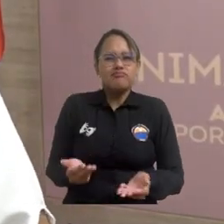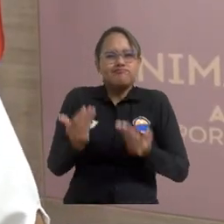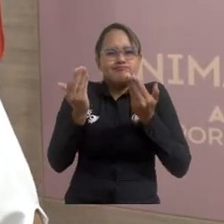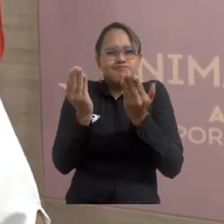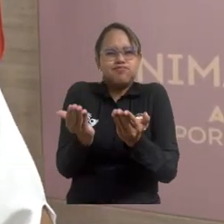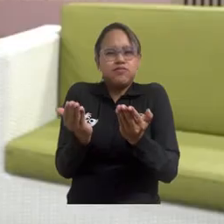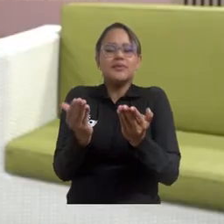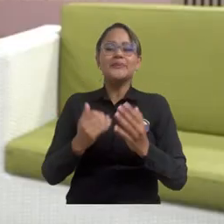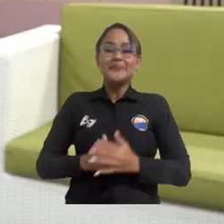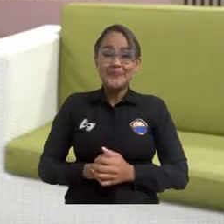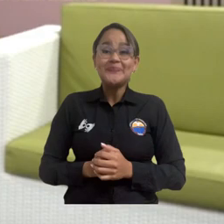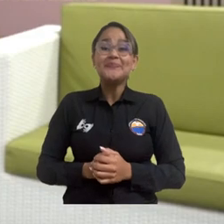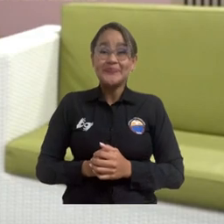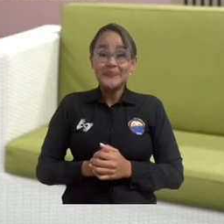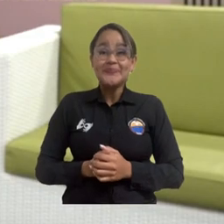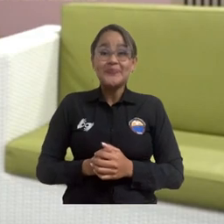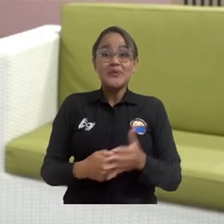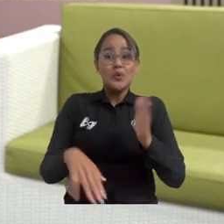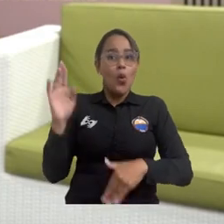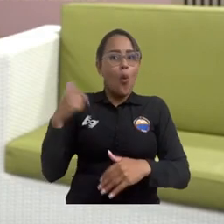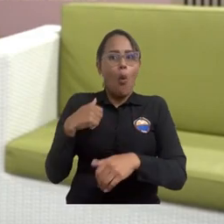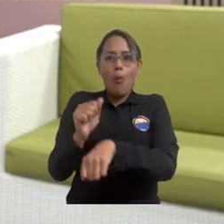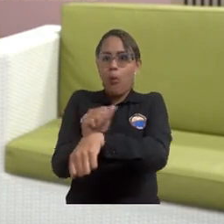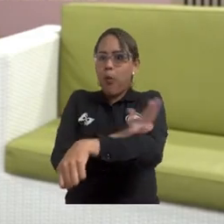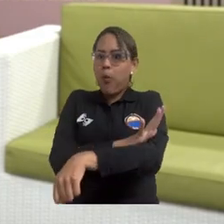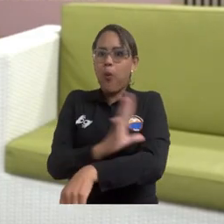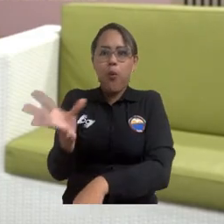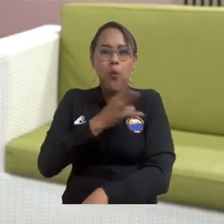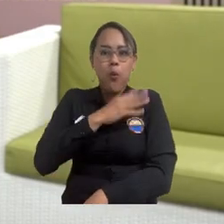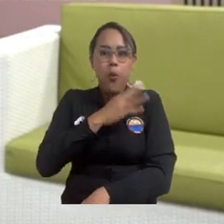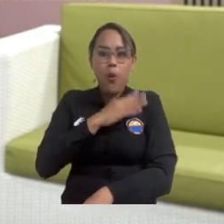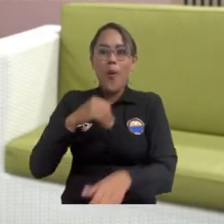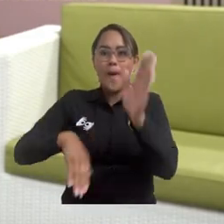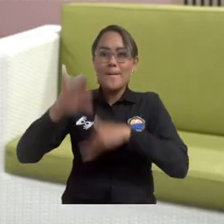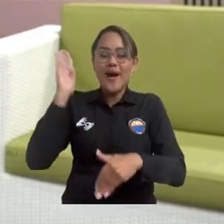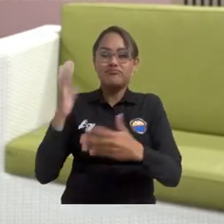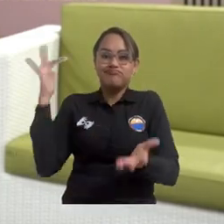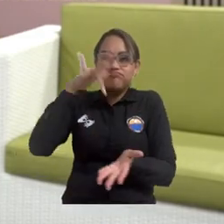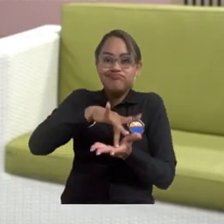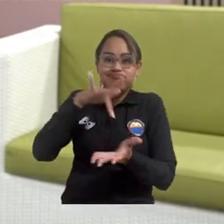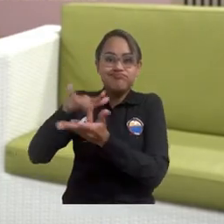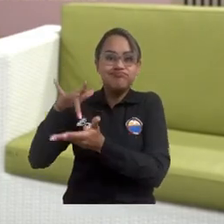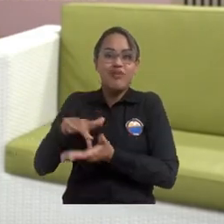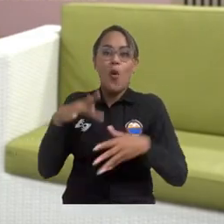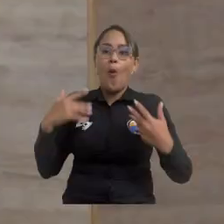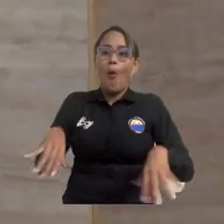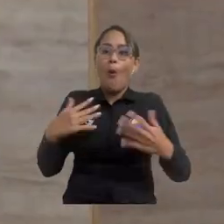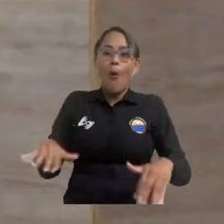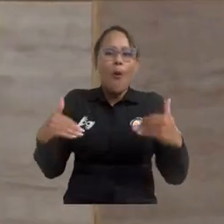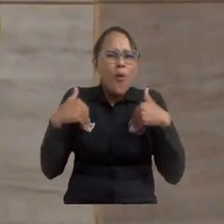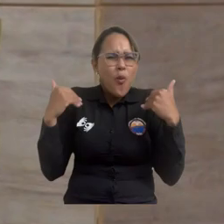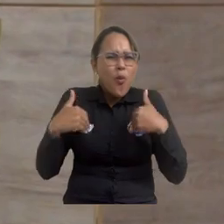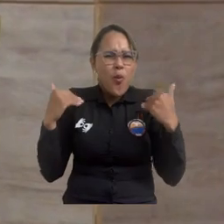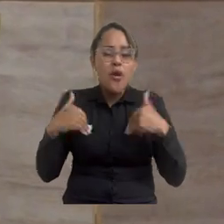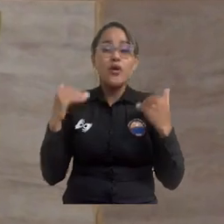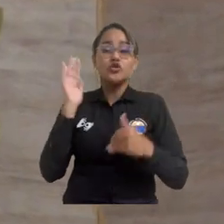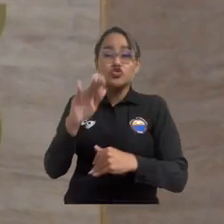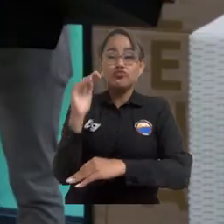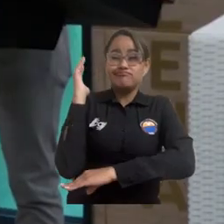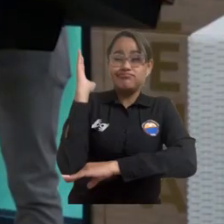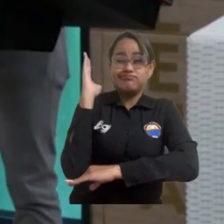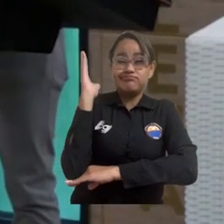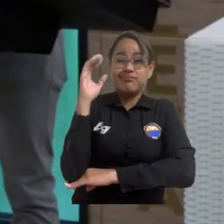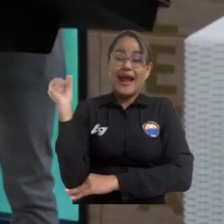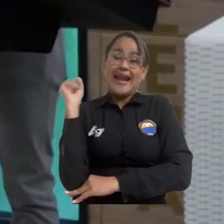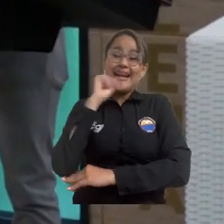podemos aportar. Fui totalmente encantada por la acogida del rector y sus palabras que fueron